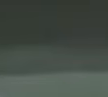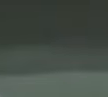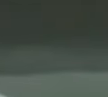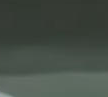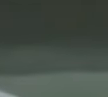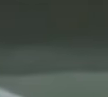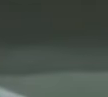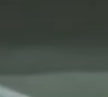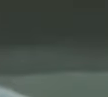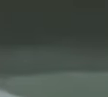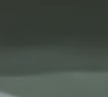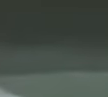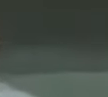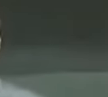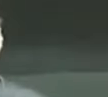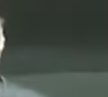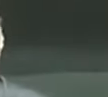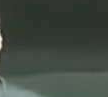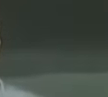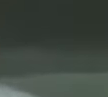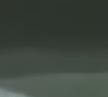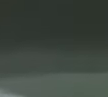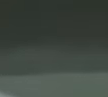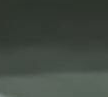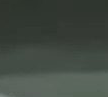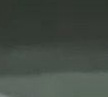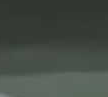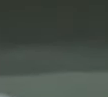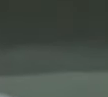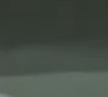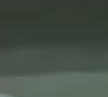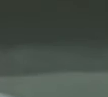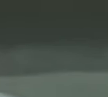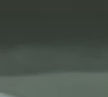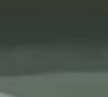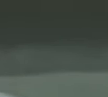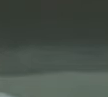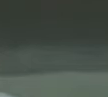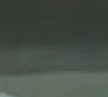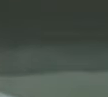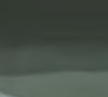personas. No hablamos de las injusticias de los hombres,